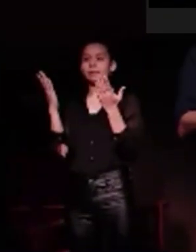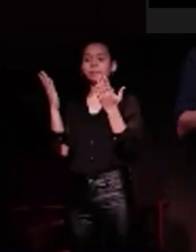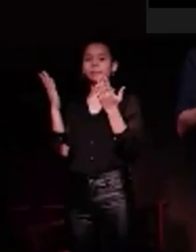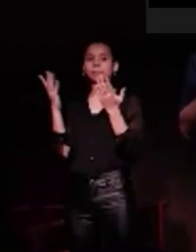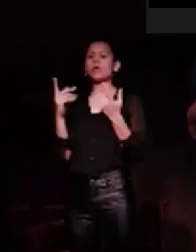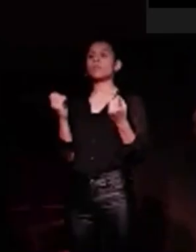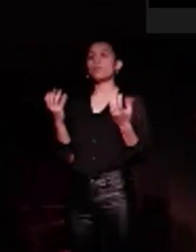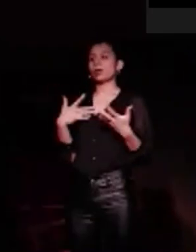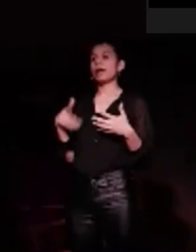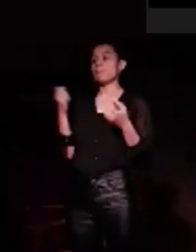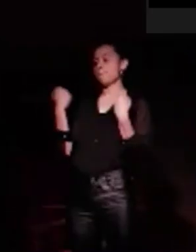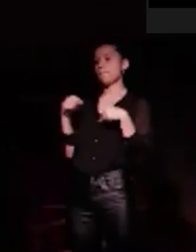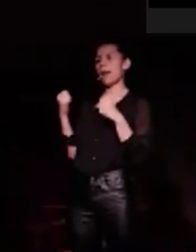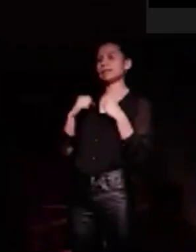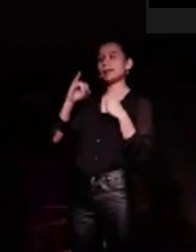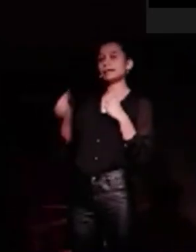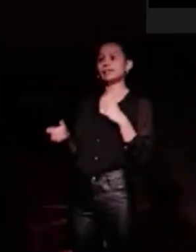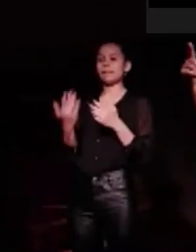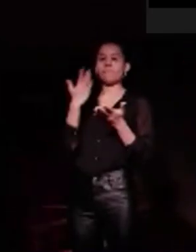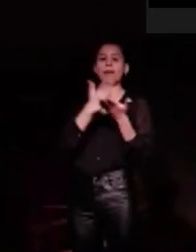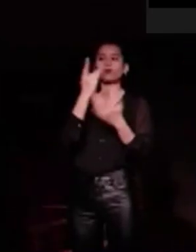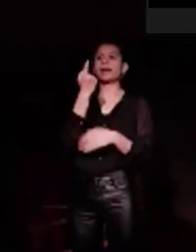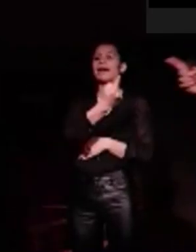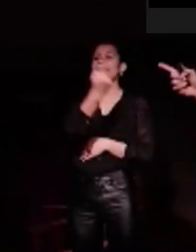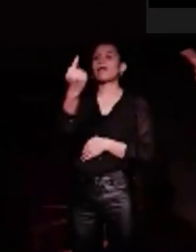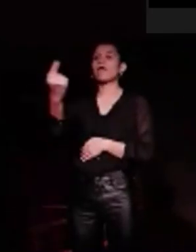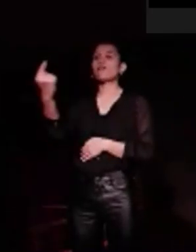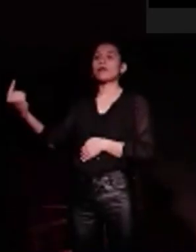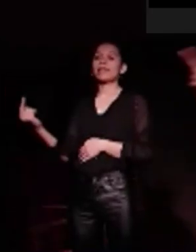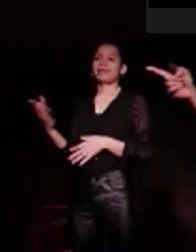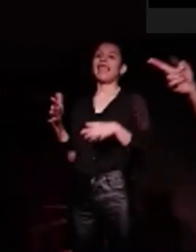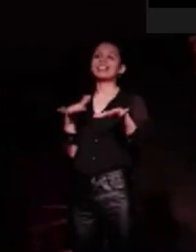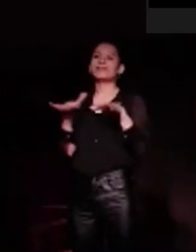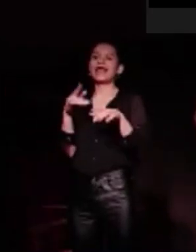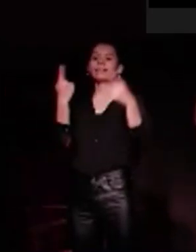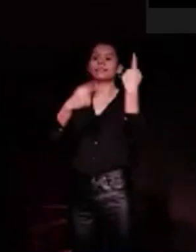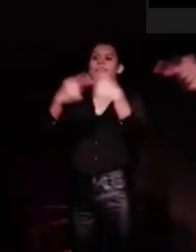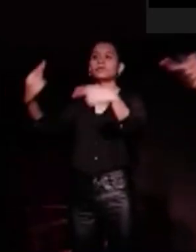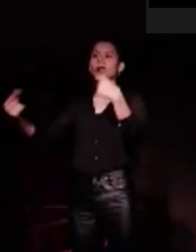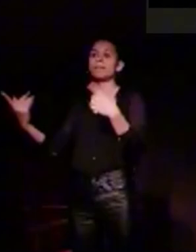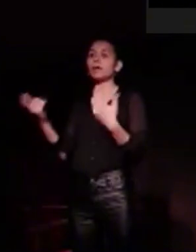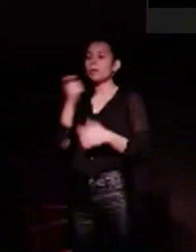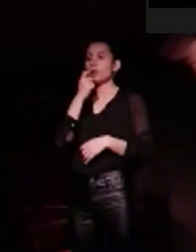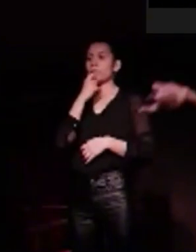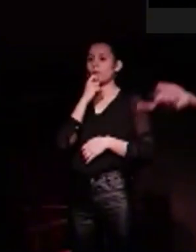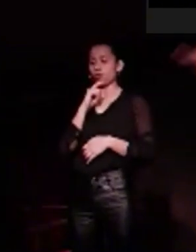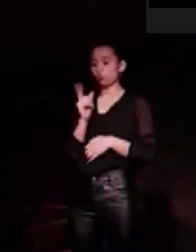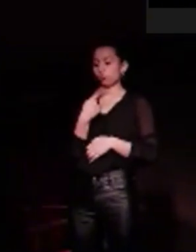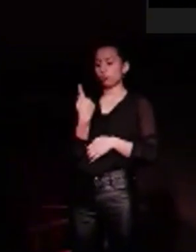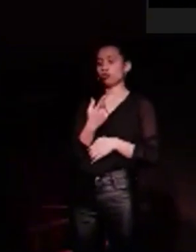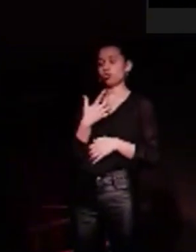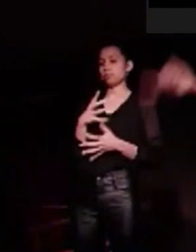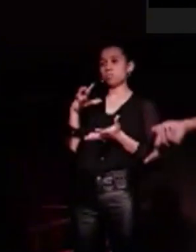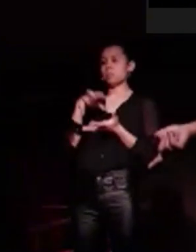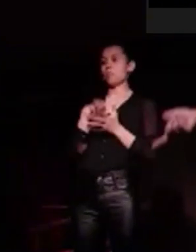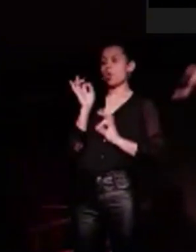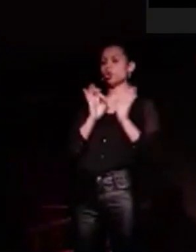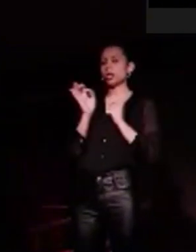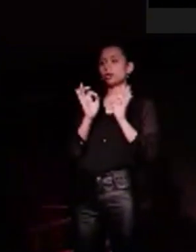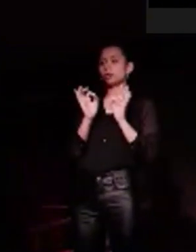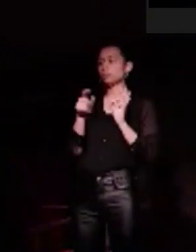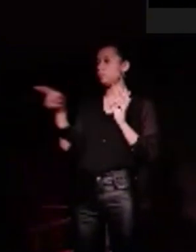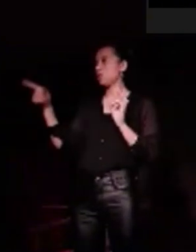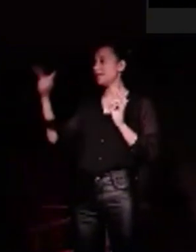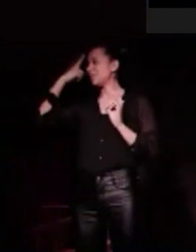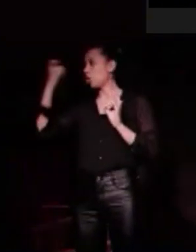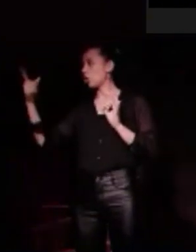educativas, si bien cada facultad tiene una, son transversales. Cualquier estudiante de cualquier facultad de la UBA puede, alguien de psicología, cursar